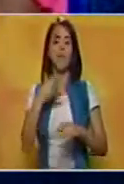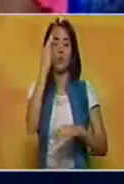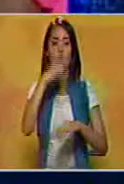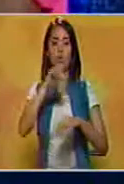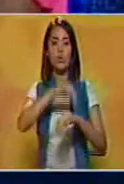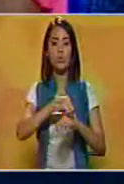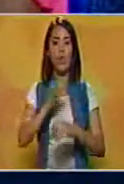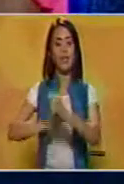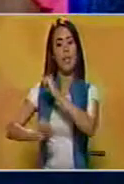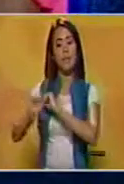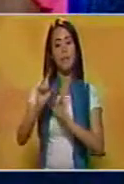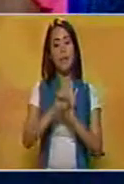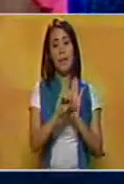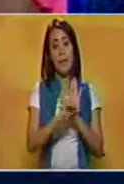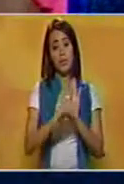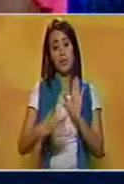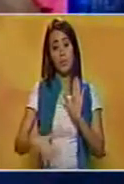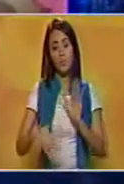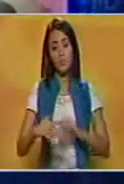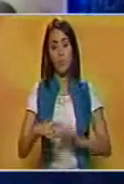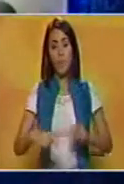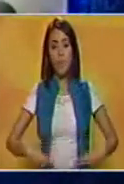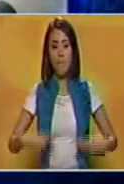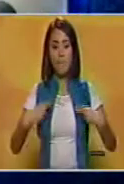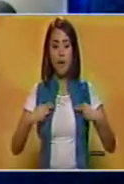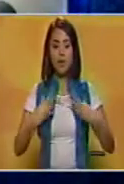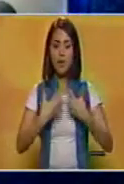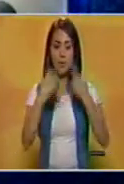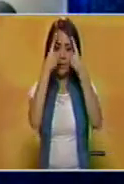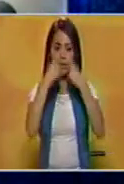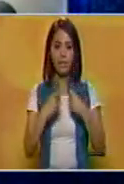de derechos humanos larry davoe y funcionarios del ministerio público